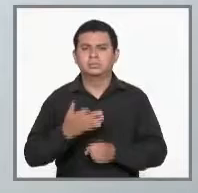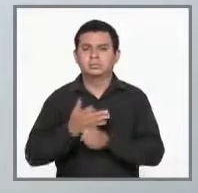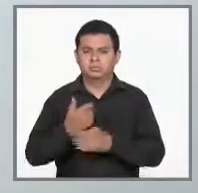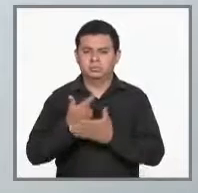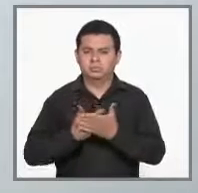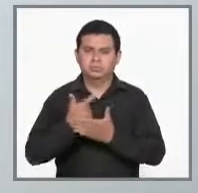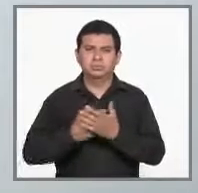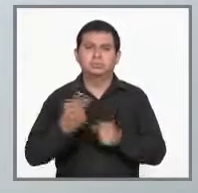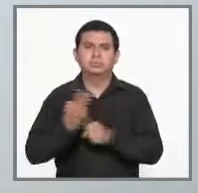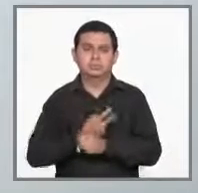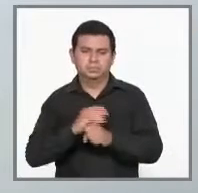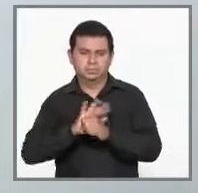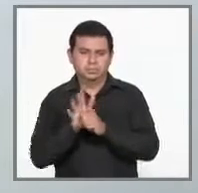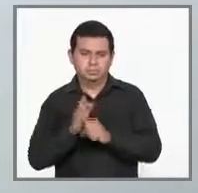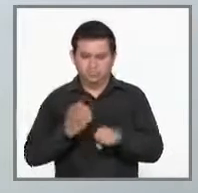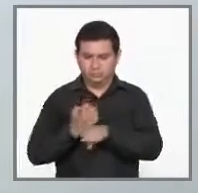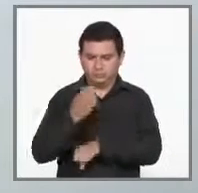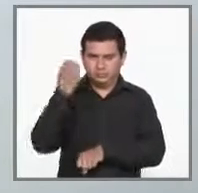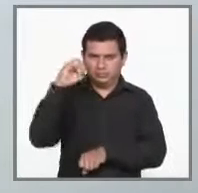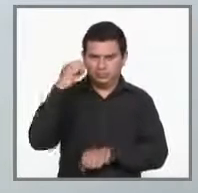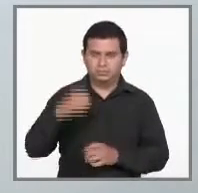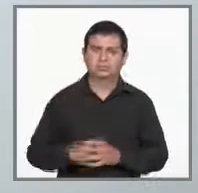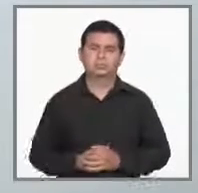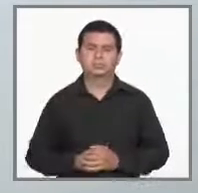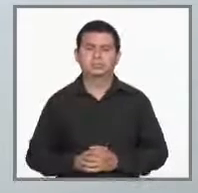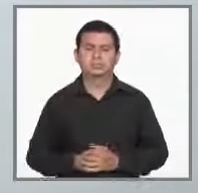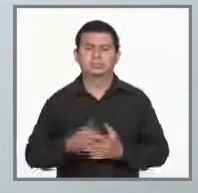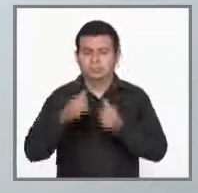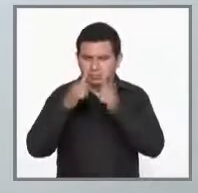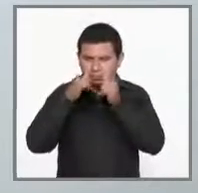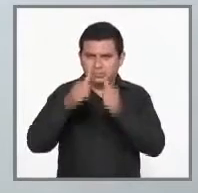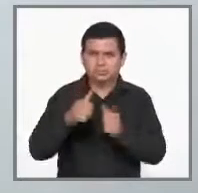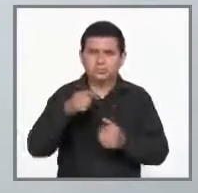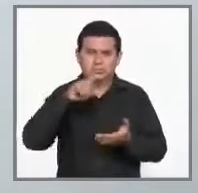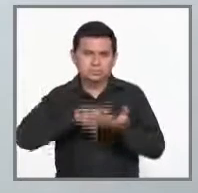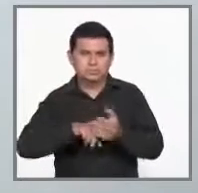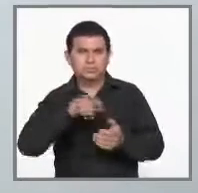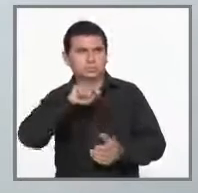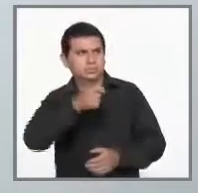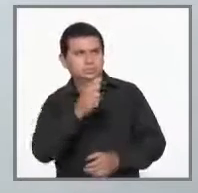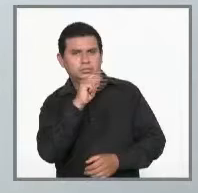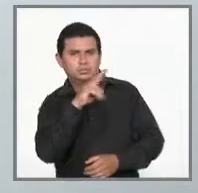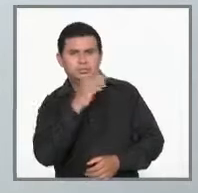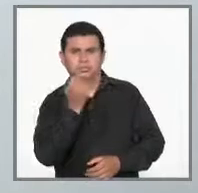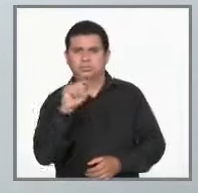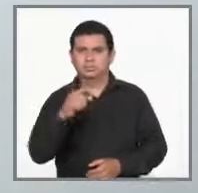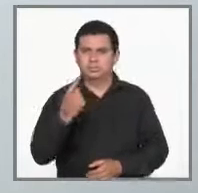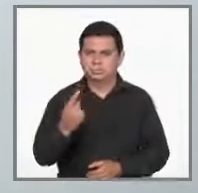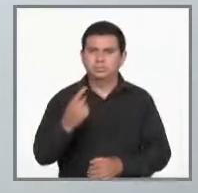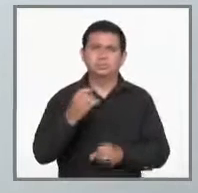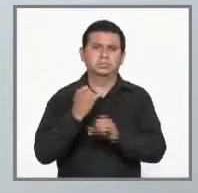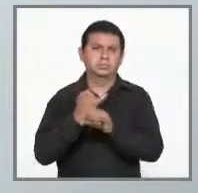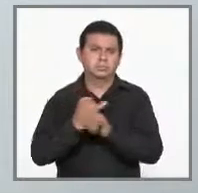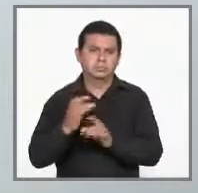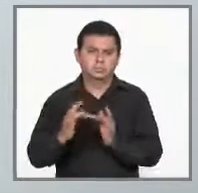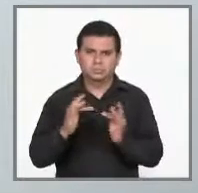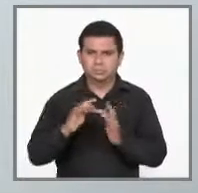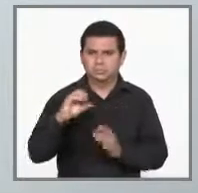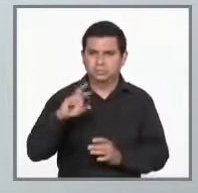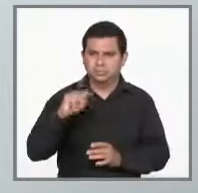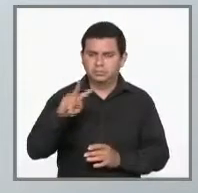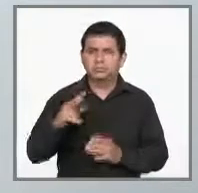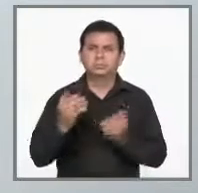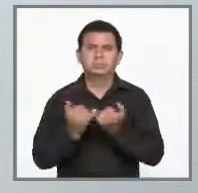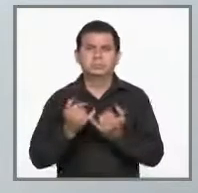cifra exacta de la cob y 19 en nuestro estado le pedimos nos acompaña en televisión digital en el 9.1 en redes sociales oficiales de la corte y